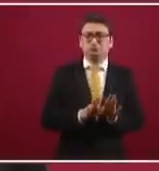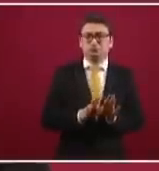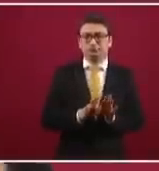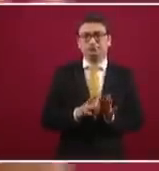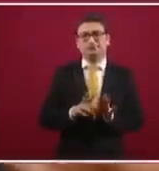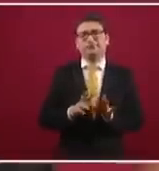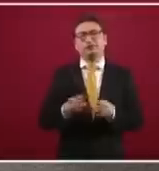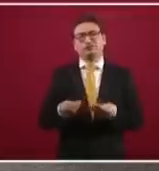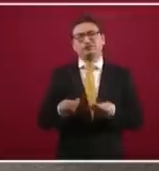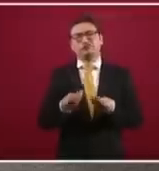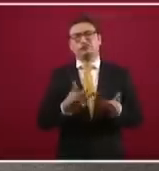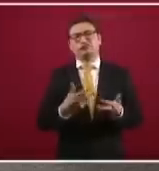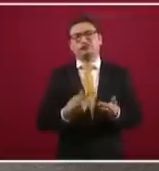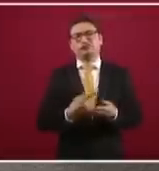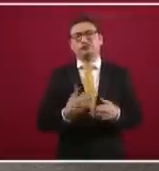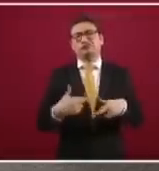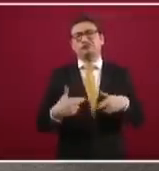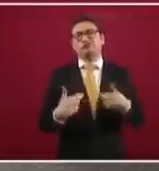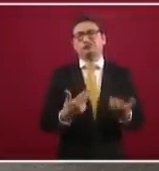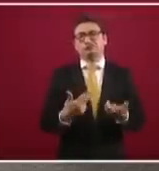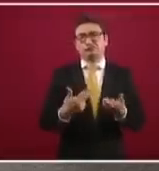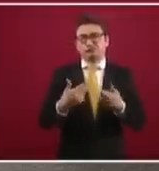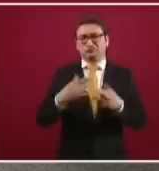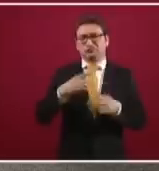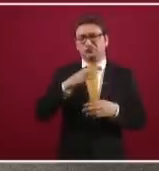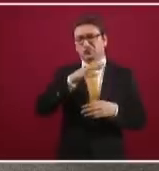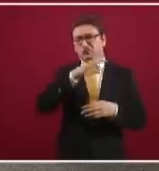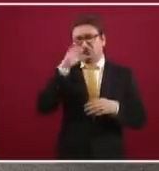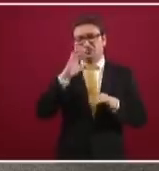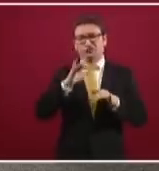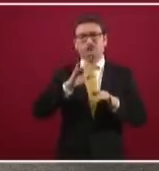entonces se tiene